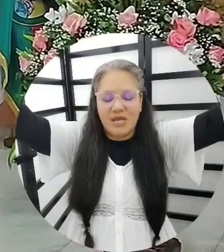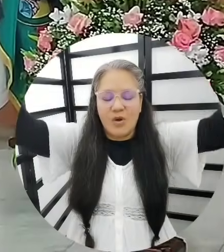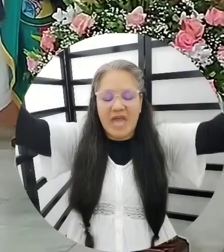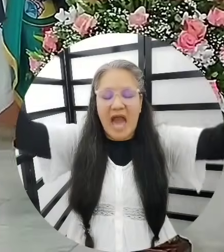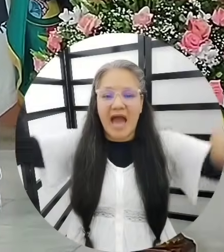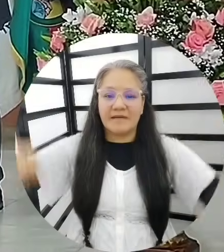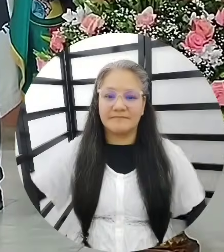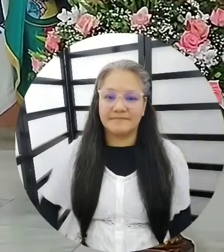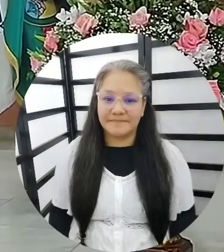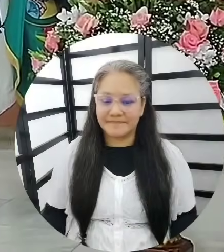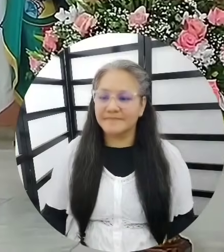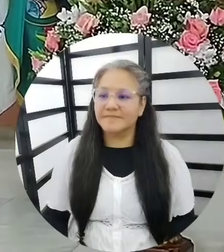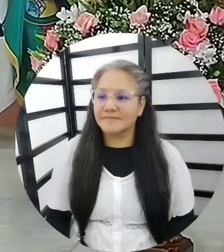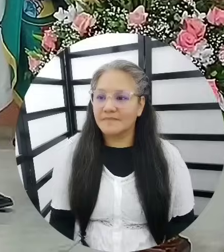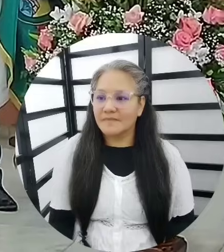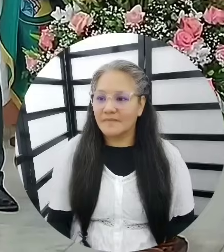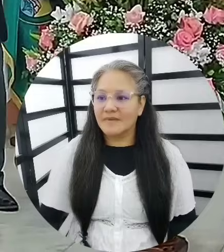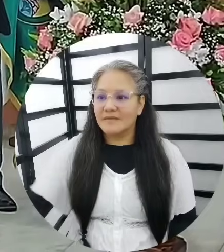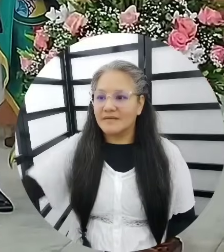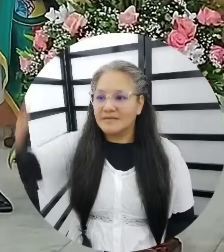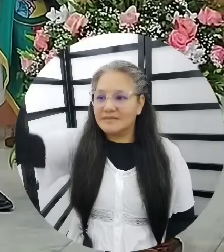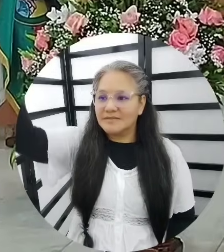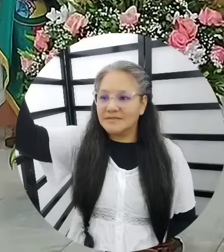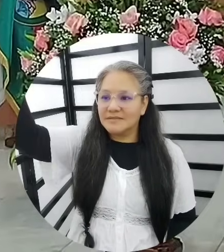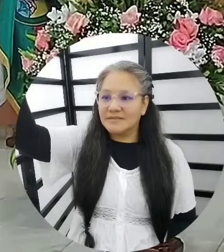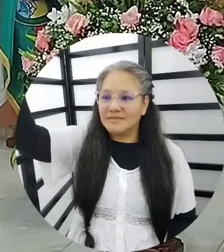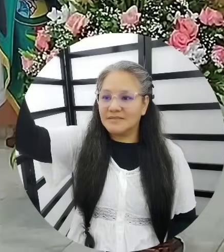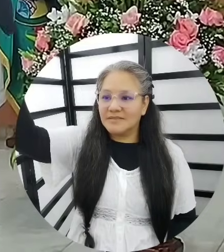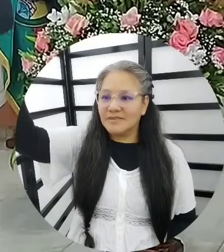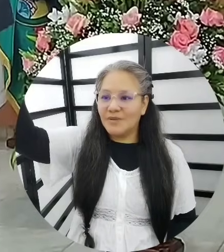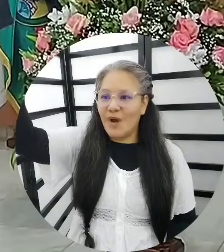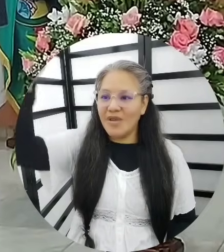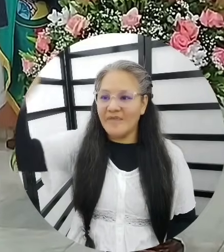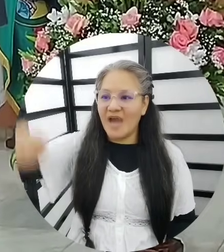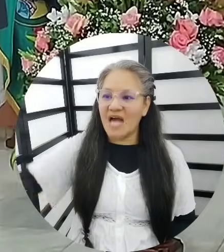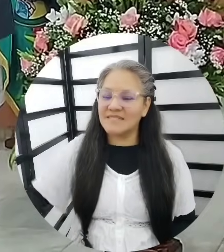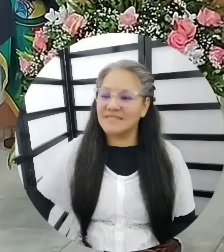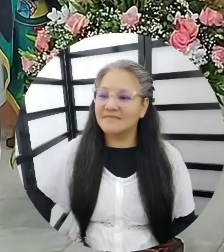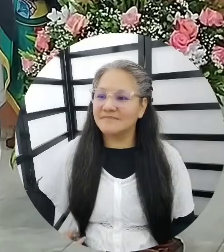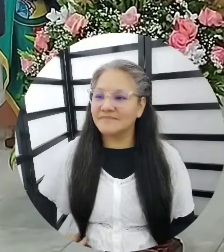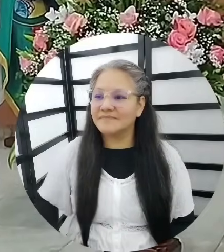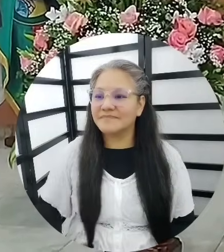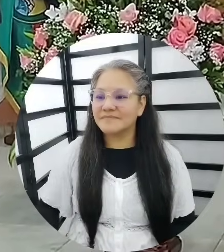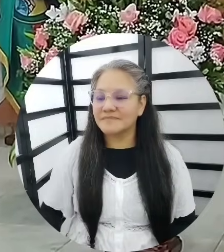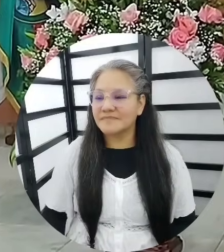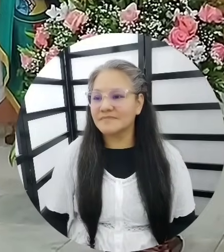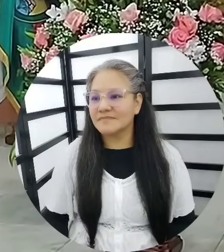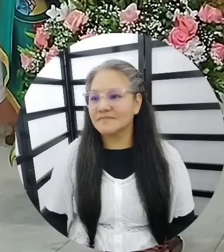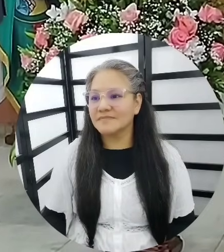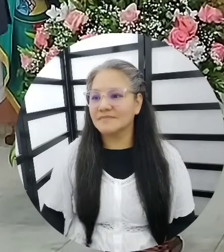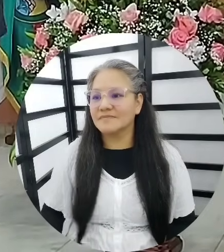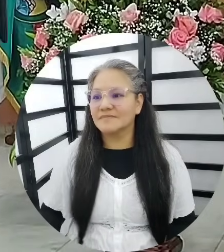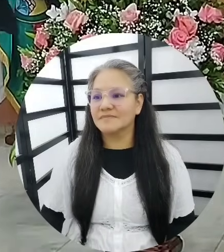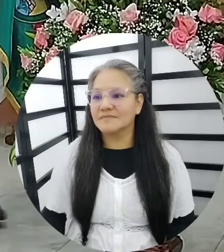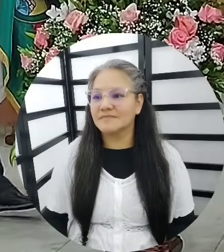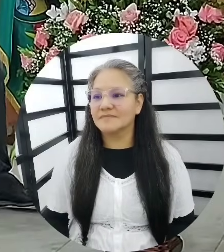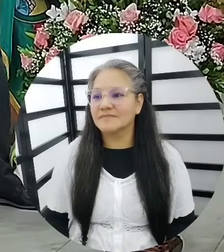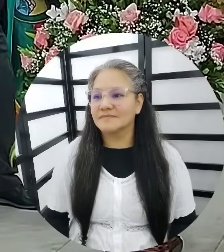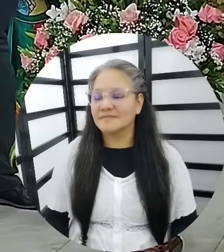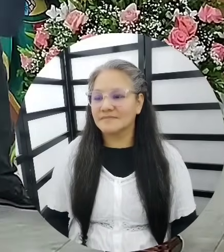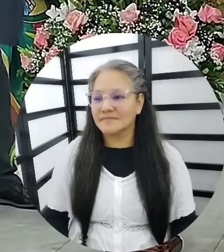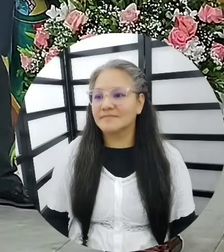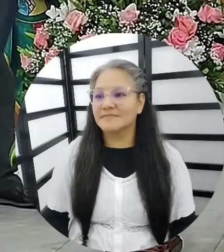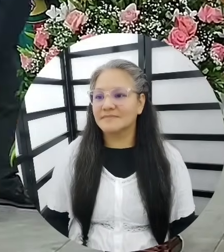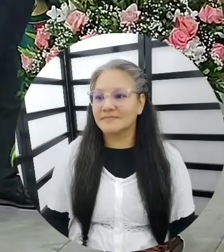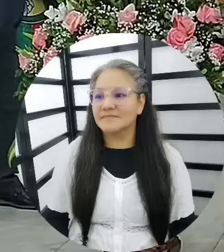Nazaret. Aleluya. Esa roca no la mueve el diablo, no la mueven los demonios, no se la llevan los ríos, no se la lleva el